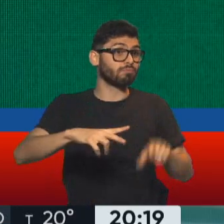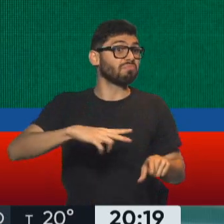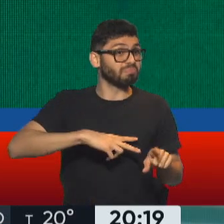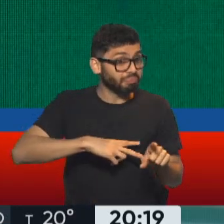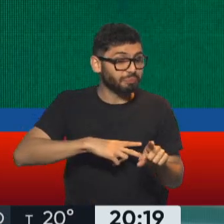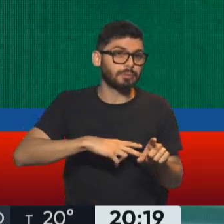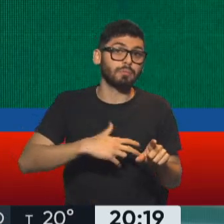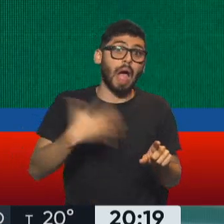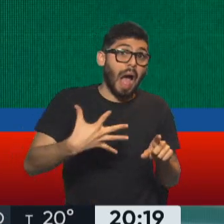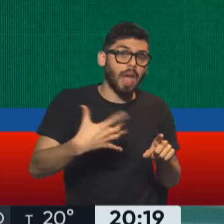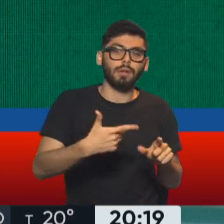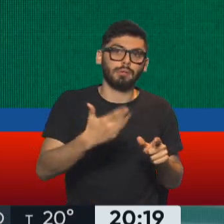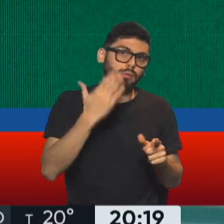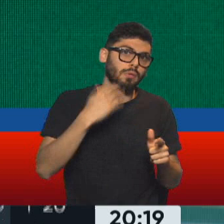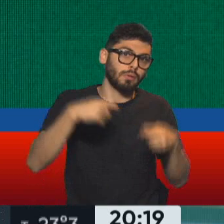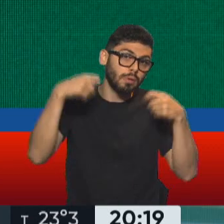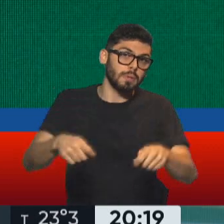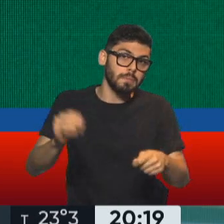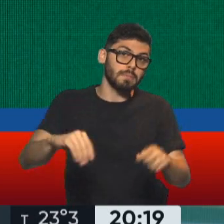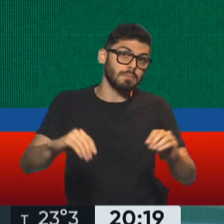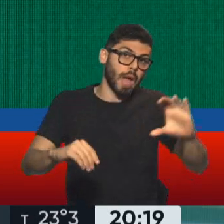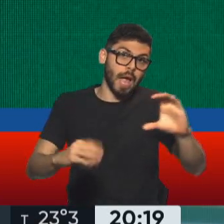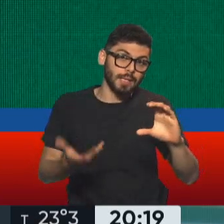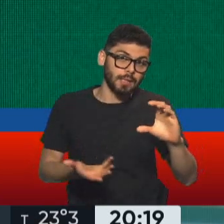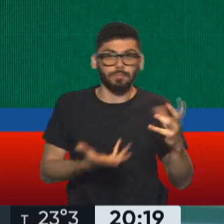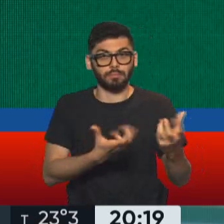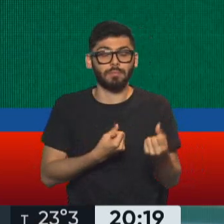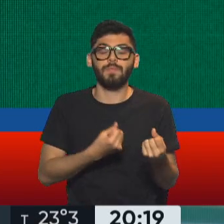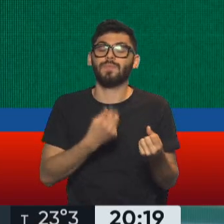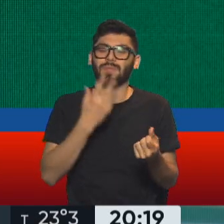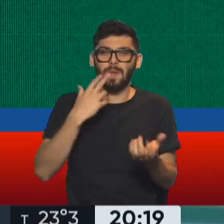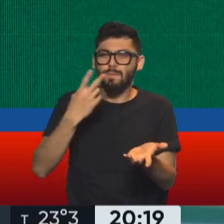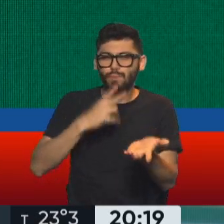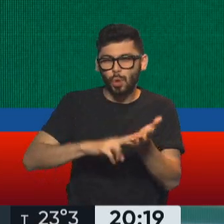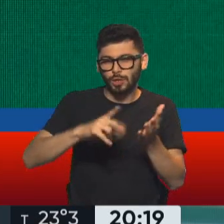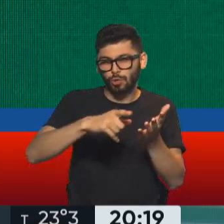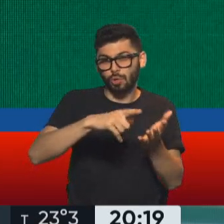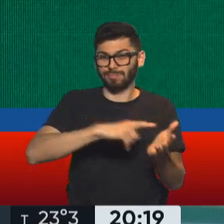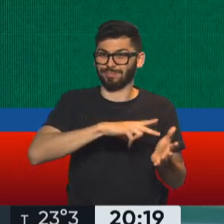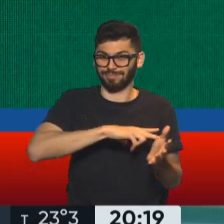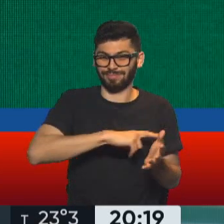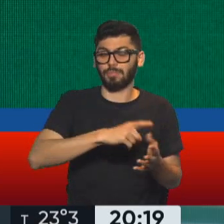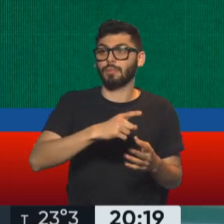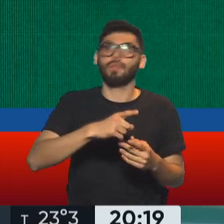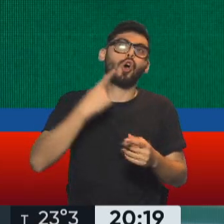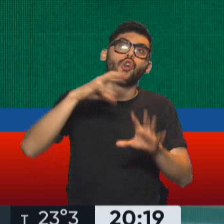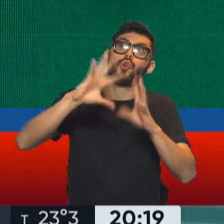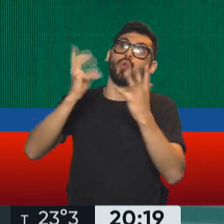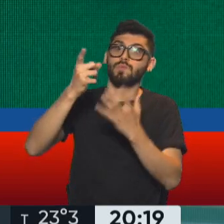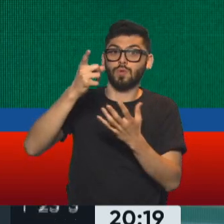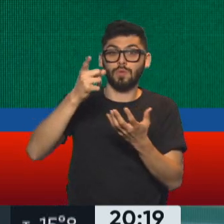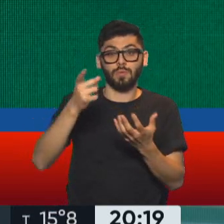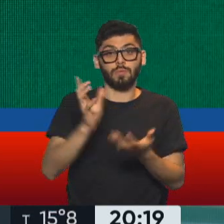más pongan. Si bien hubo un impuesto a las grandes fortunas en la Argentina, bueno, si miramos lo que se planteó en otros lugares, fue bastante, podríamos